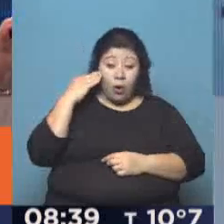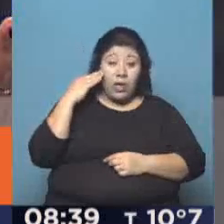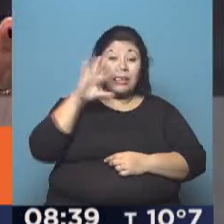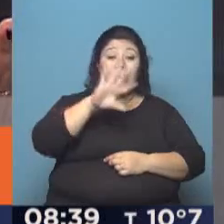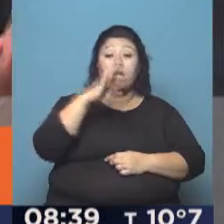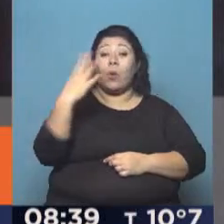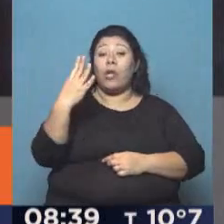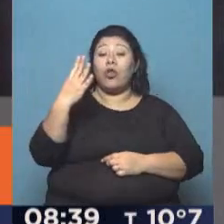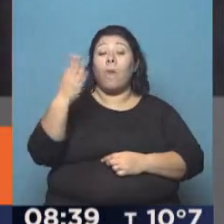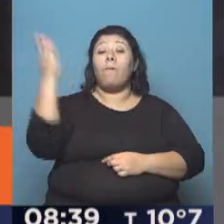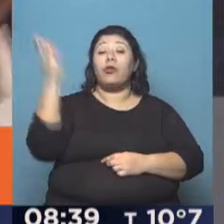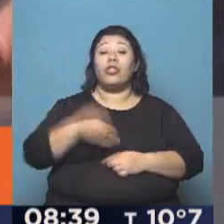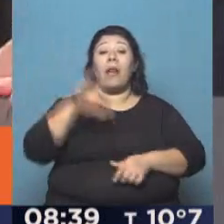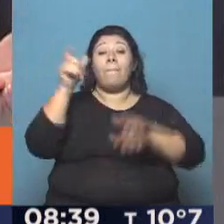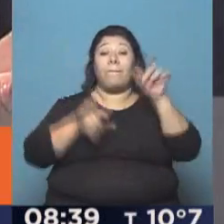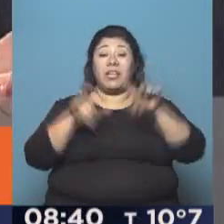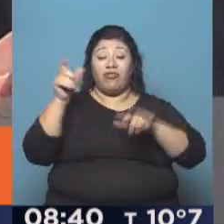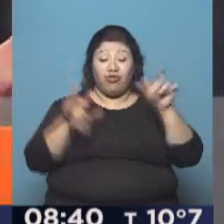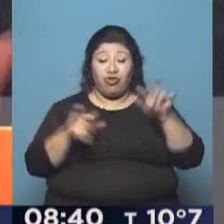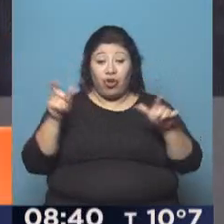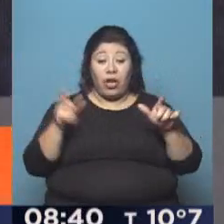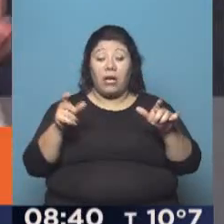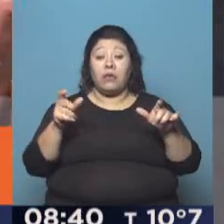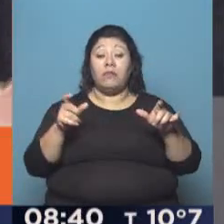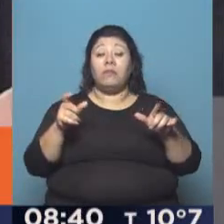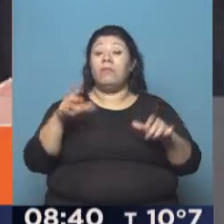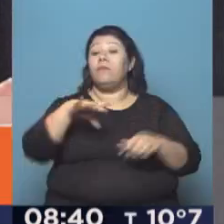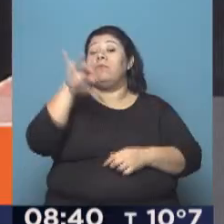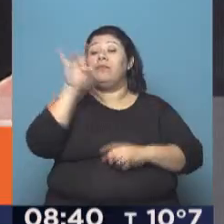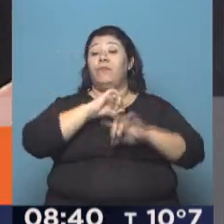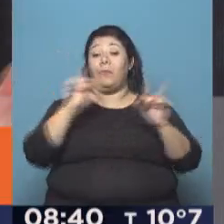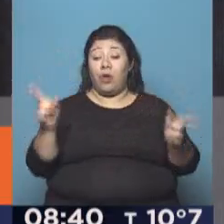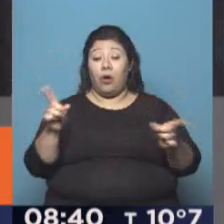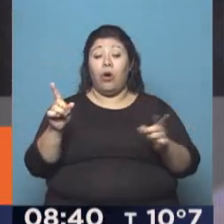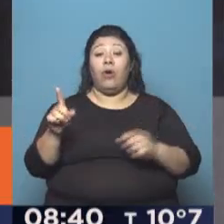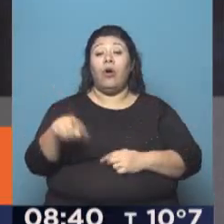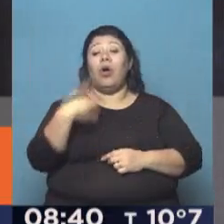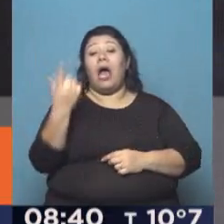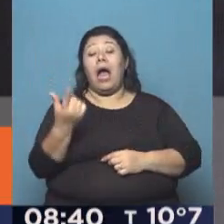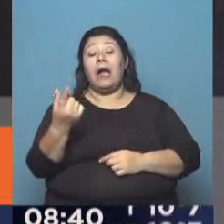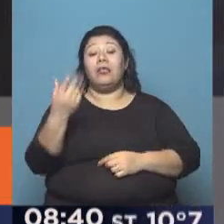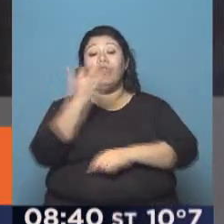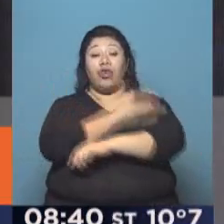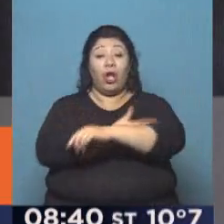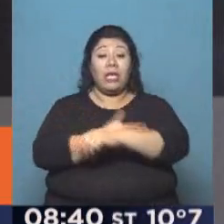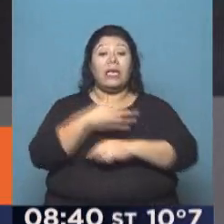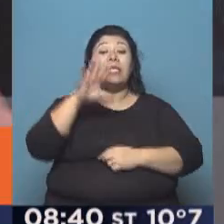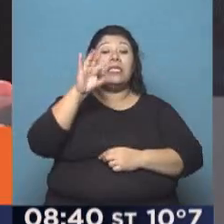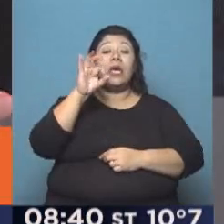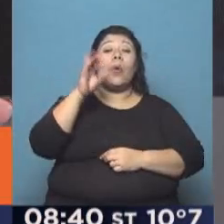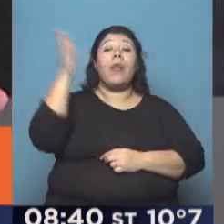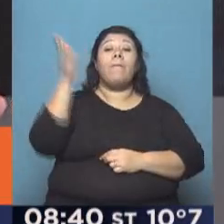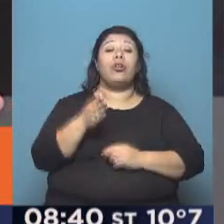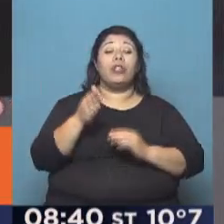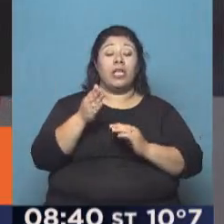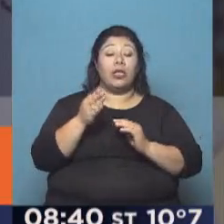por en el 2011 sino que acioli que era la continuidad de lo mismo la lo votó casi el 50 Hace 6 meses eh eh casi la mitad de